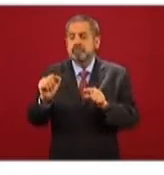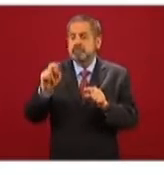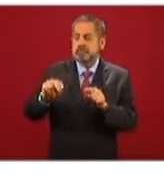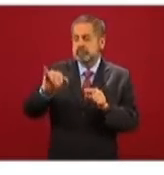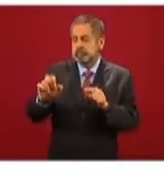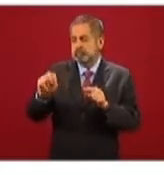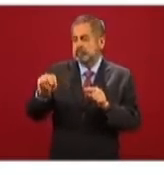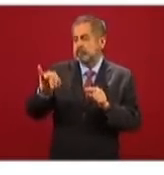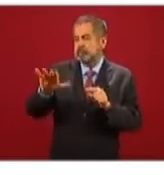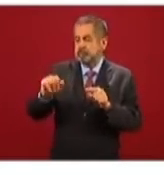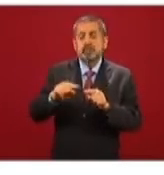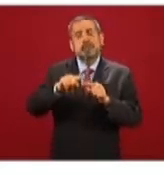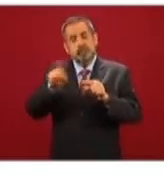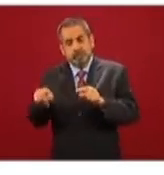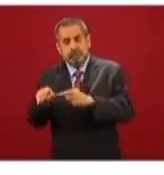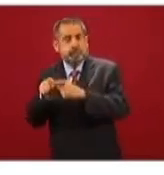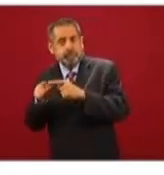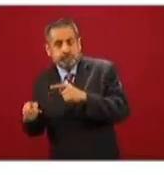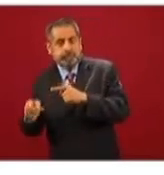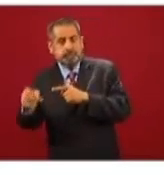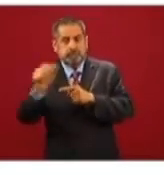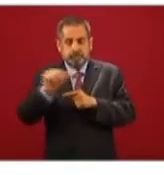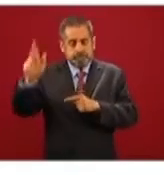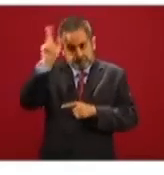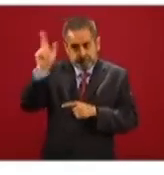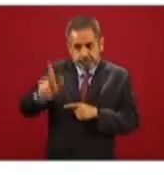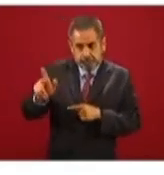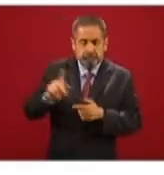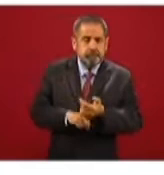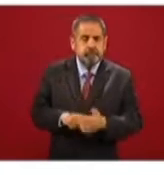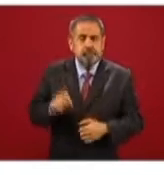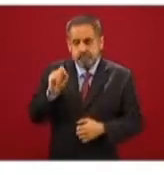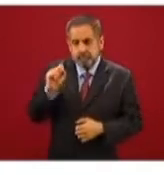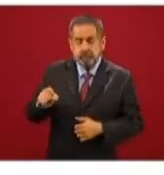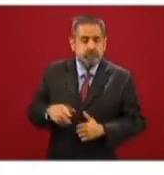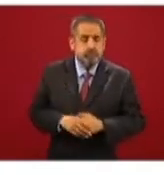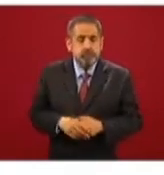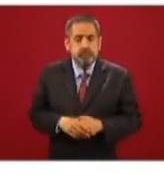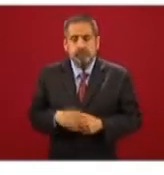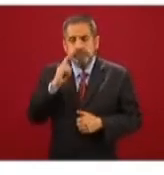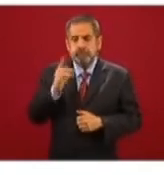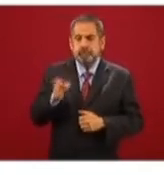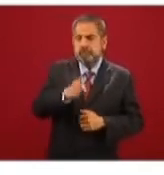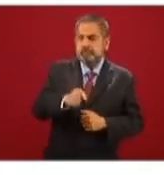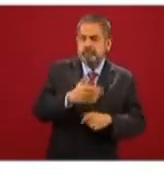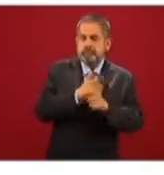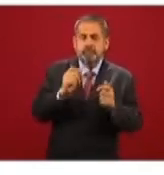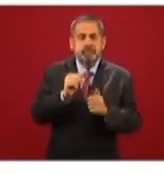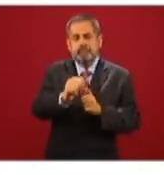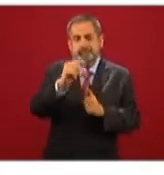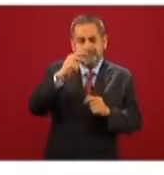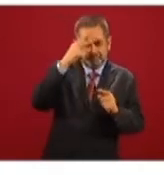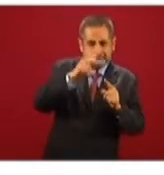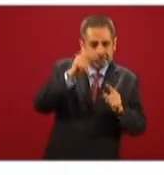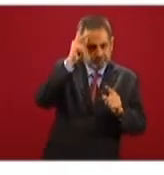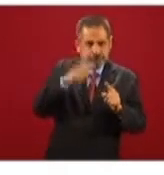segunda etapa rumbo hacia Pachuca. El distribuidor vial en la carretera libre México-Pachuca también